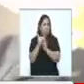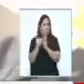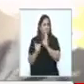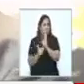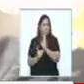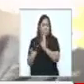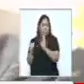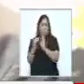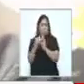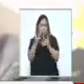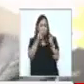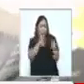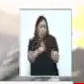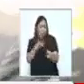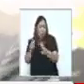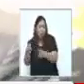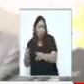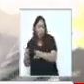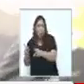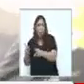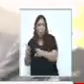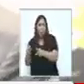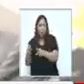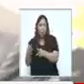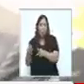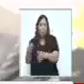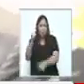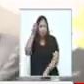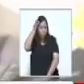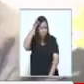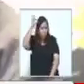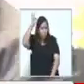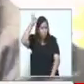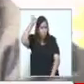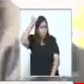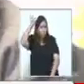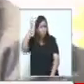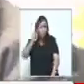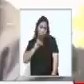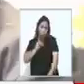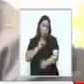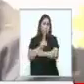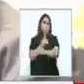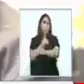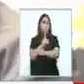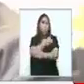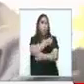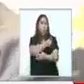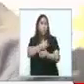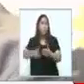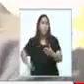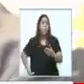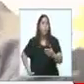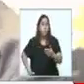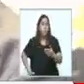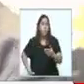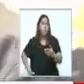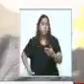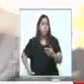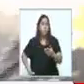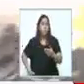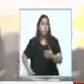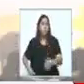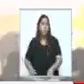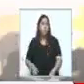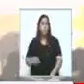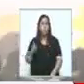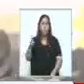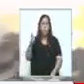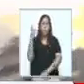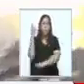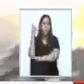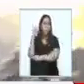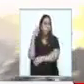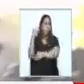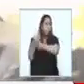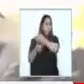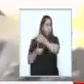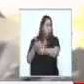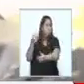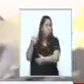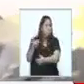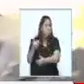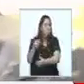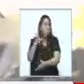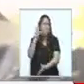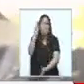Katari, reencarnados. Hoy hay miles de evos en las calles. El proceso de Bolivia no lo van a detener.